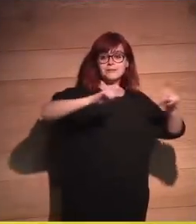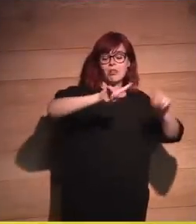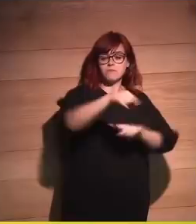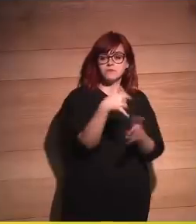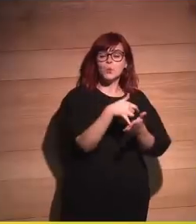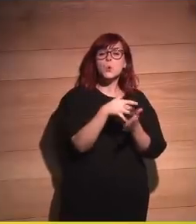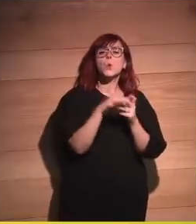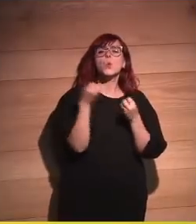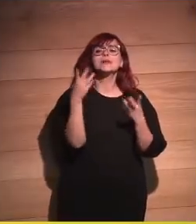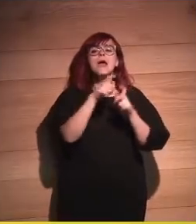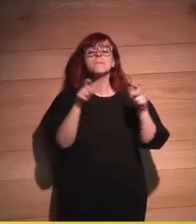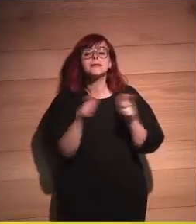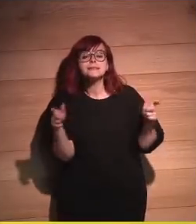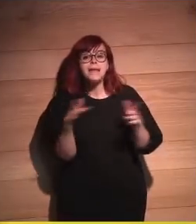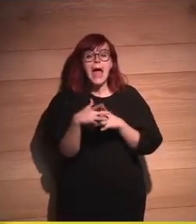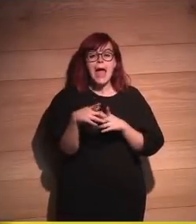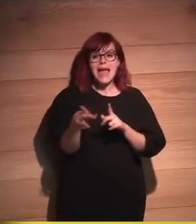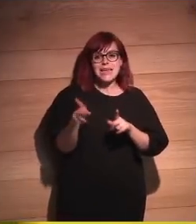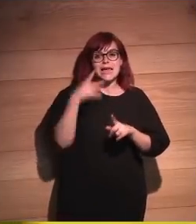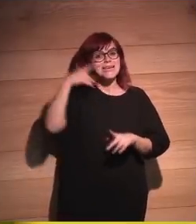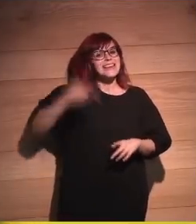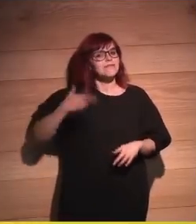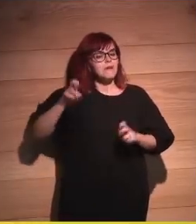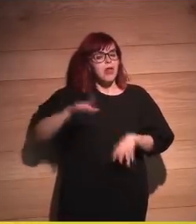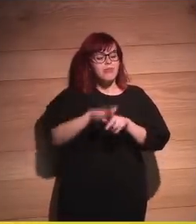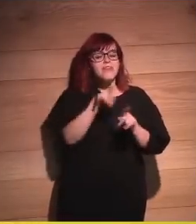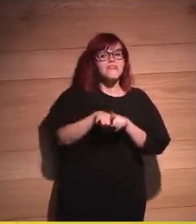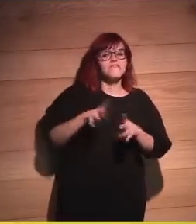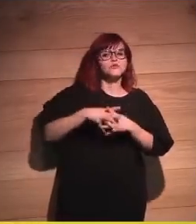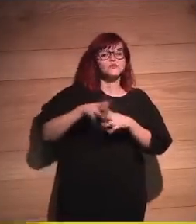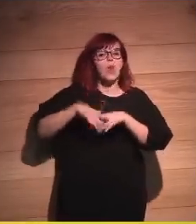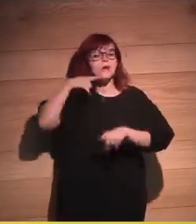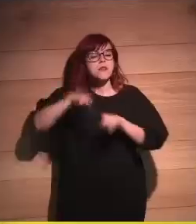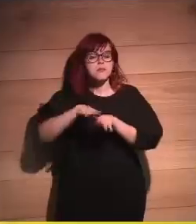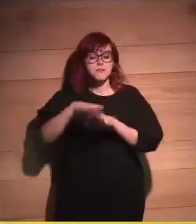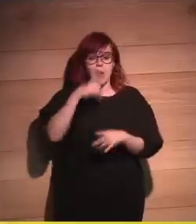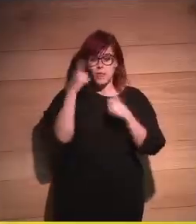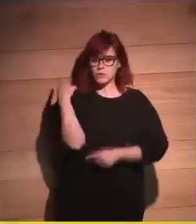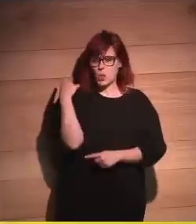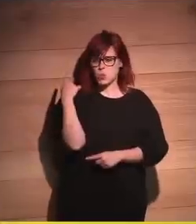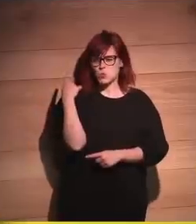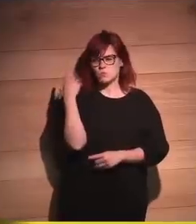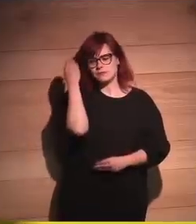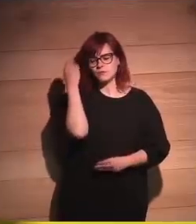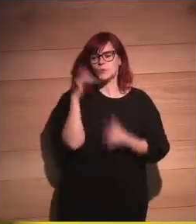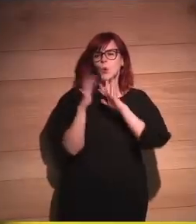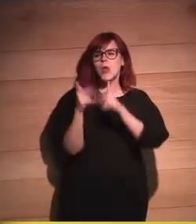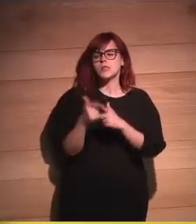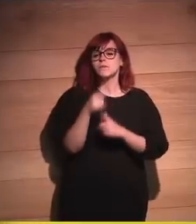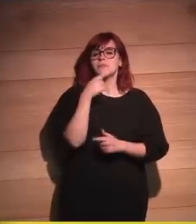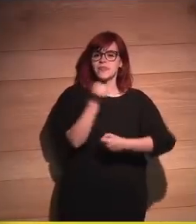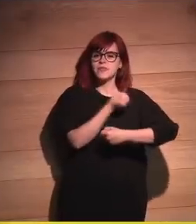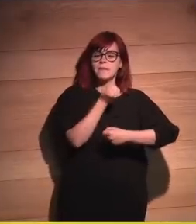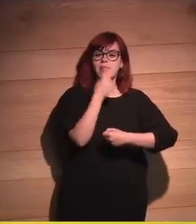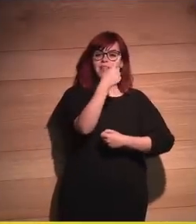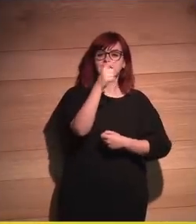empresas. ¿Cuántas empresas críticas, de infraestructuras críticas hay en España? Pues el año pasado, en diciembre,